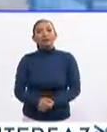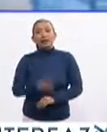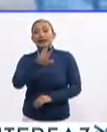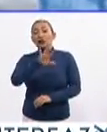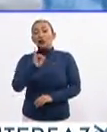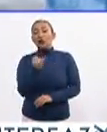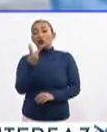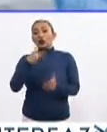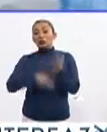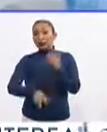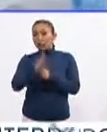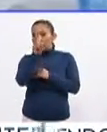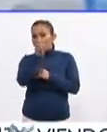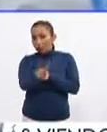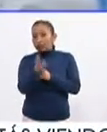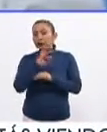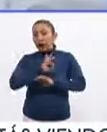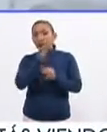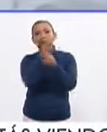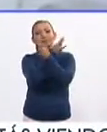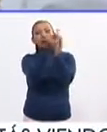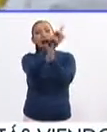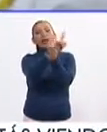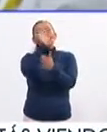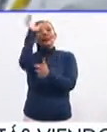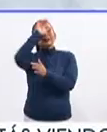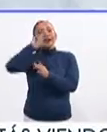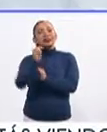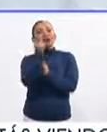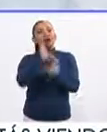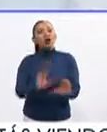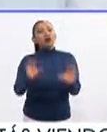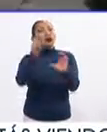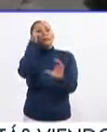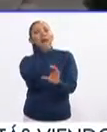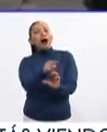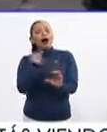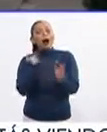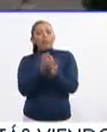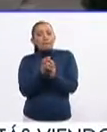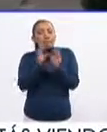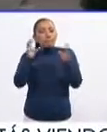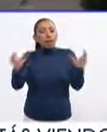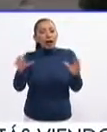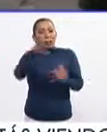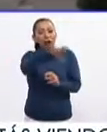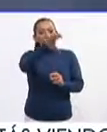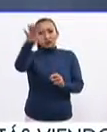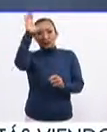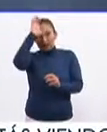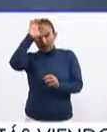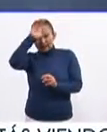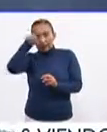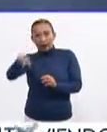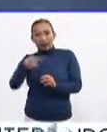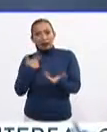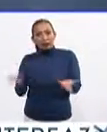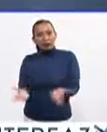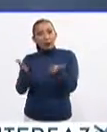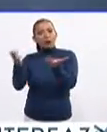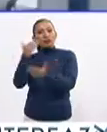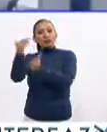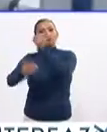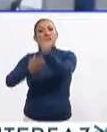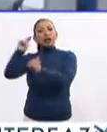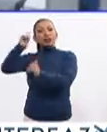5 de junio del 2002 fue que se promulgó la Ley de Ciencia y Tecnología con el propósito de incrementar la capacidad científica y la promoción